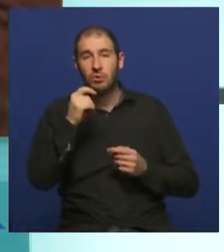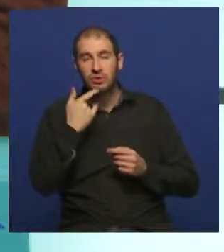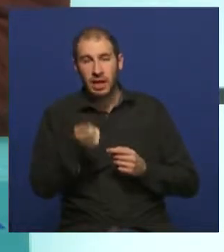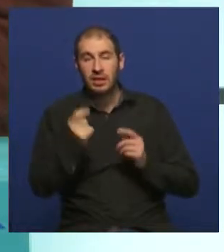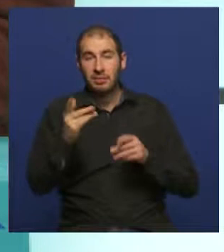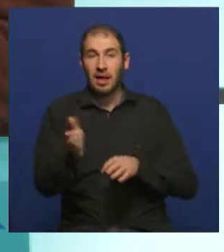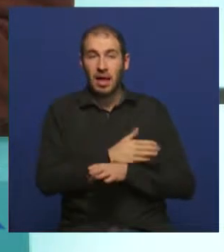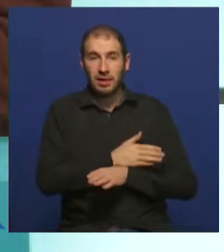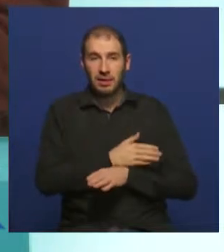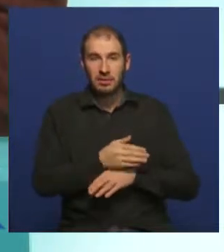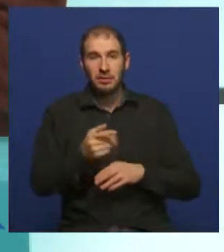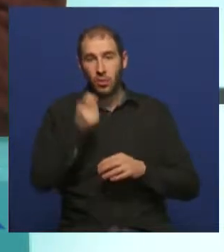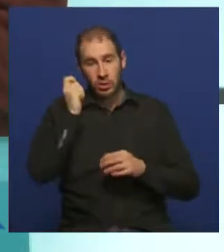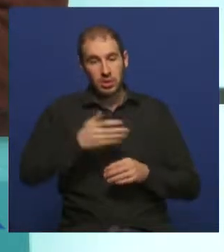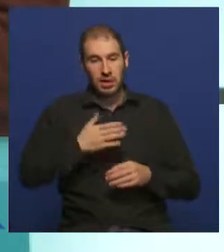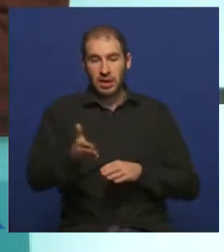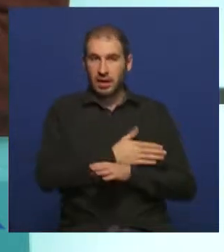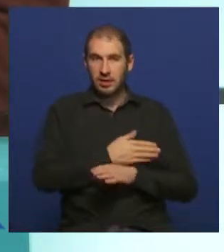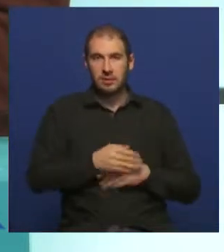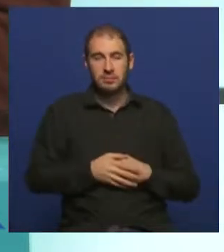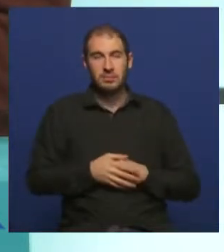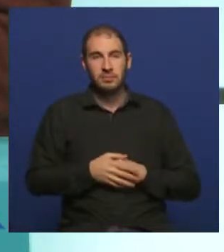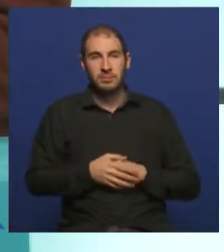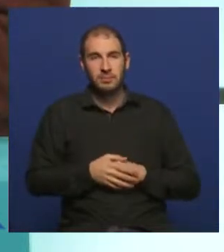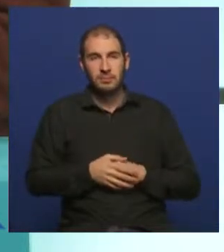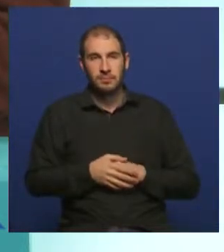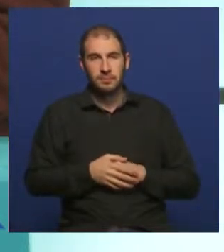incluso antes de nuestro juicio, tenemos